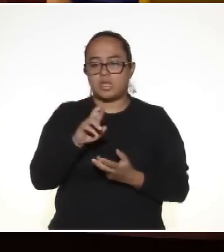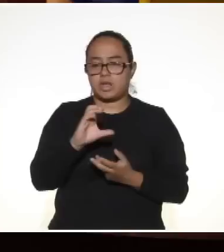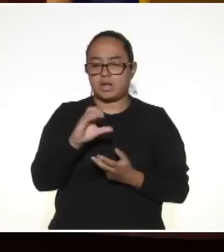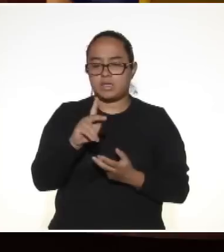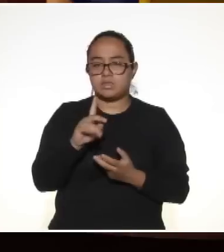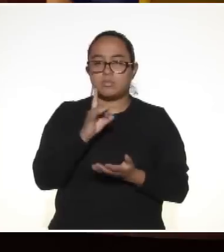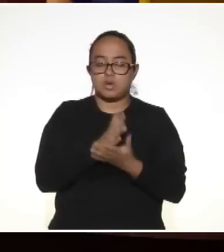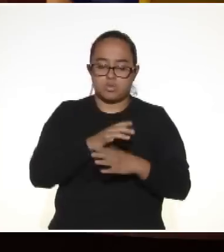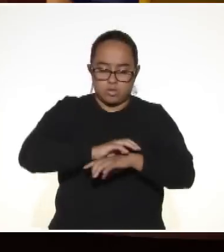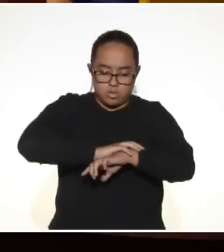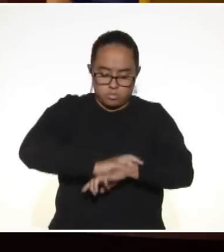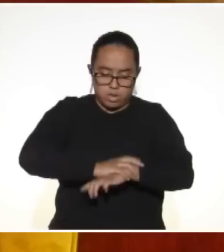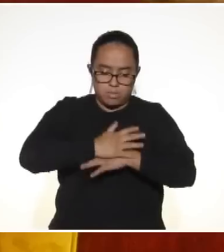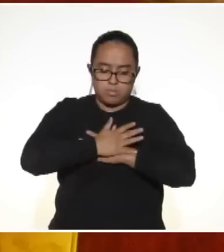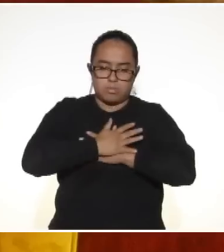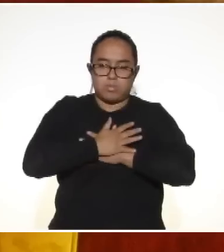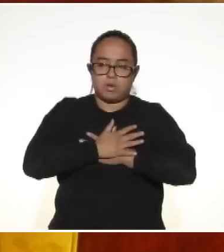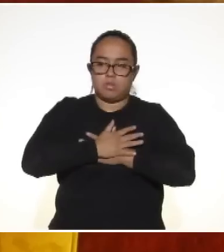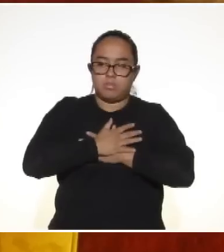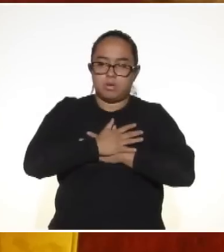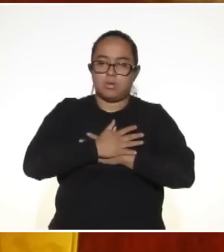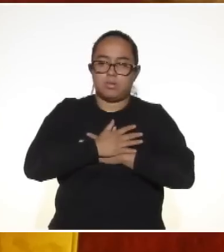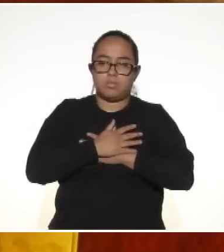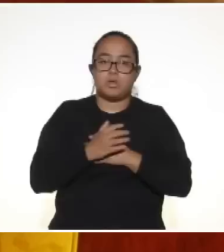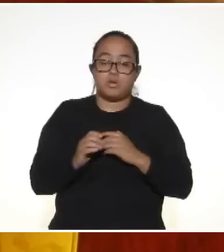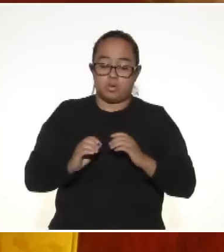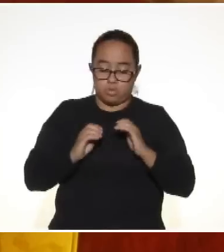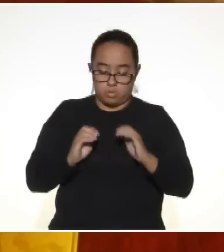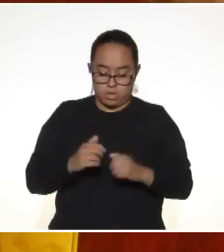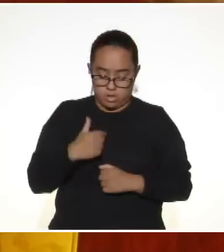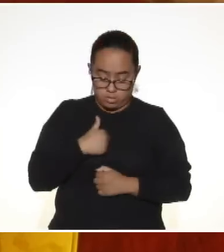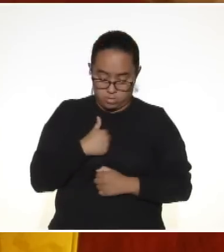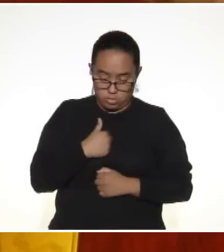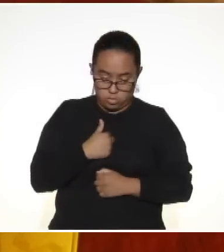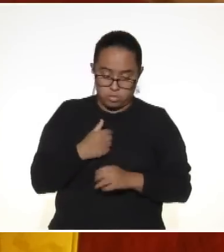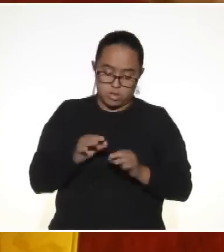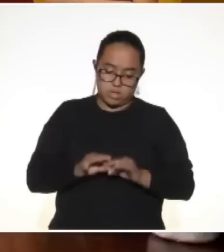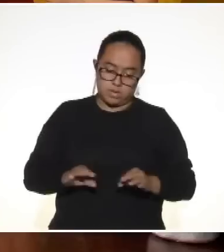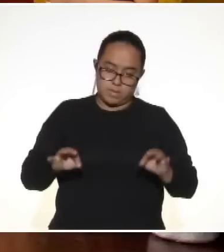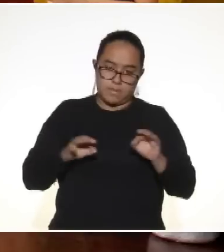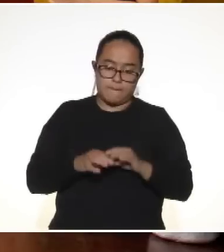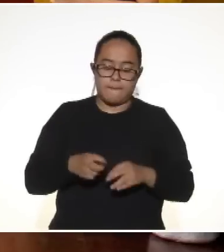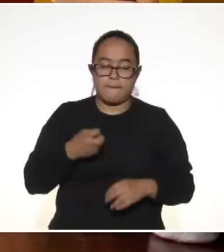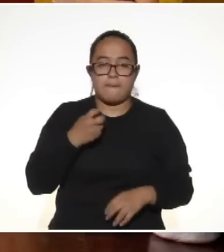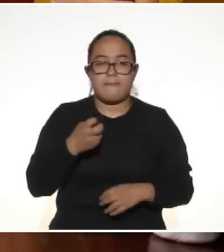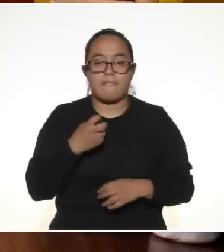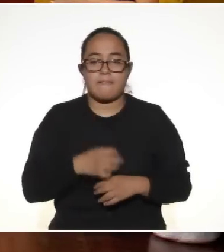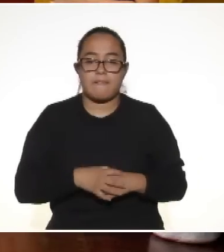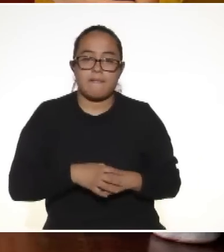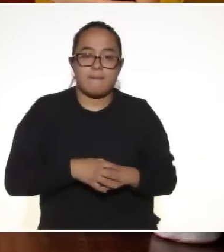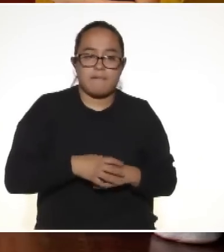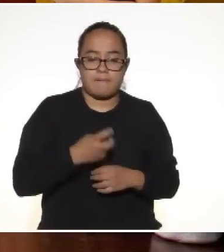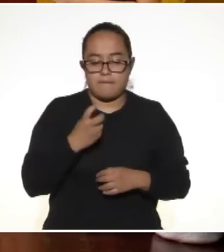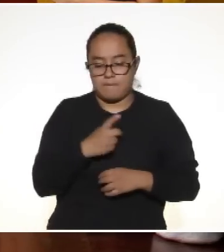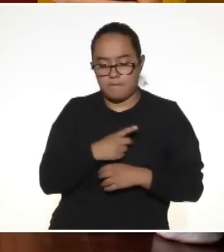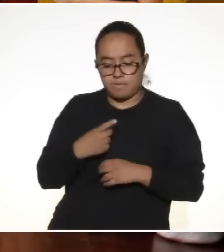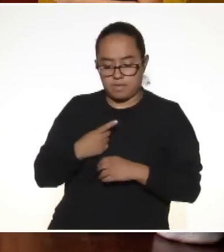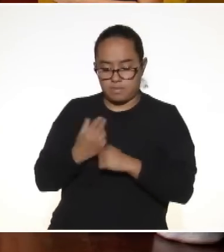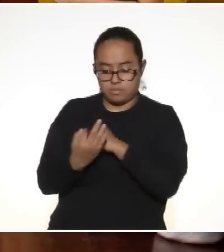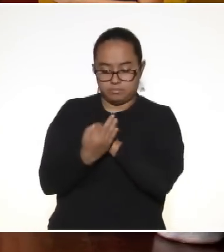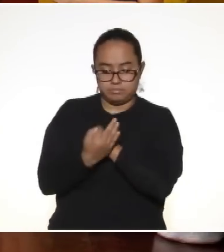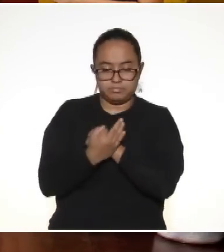solo compresiones. Cuidarnos nosotros es también muy importante. O sea, nosotros nos tenemos que proteger. Y voy a tomar